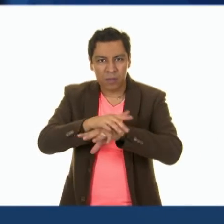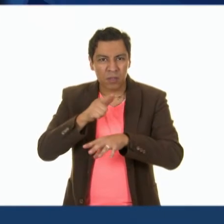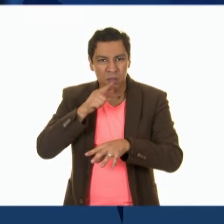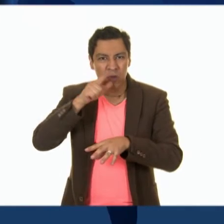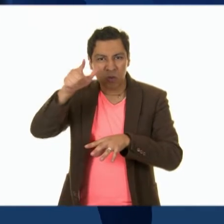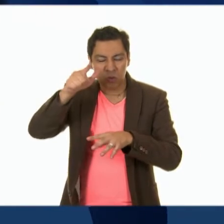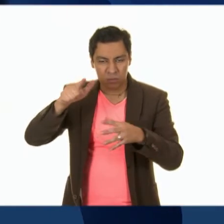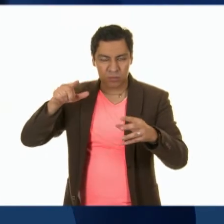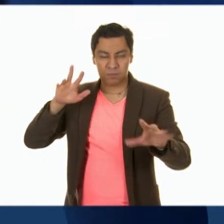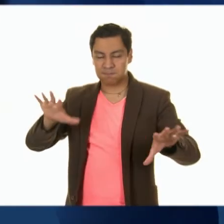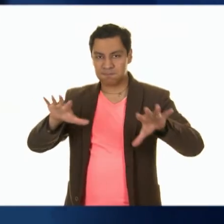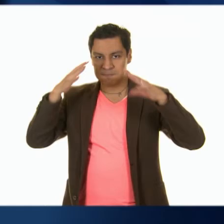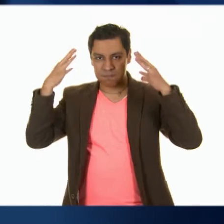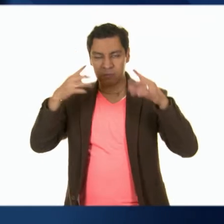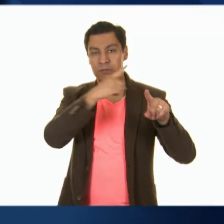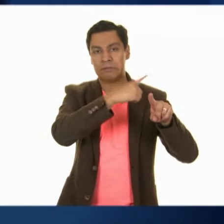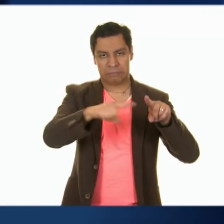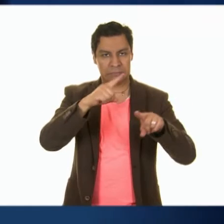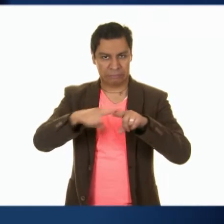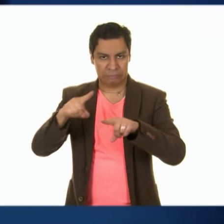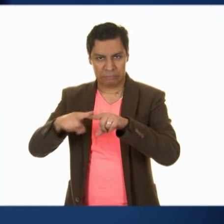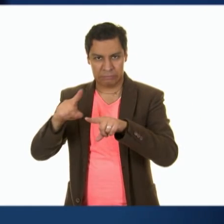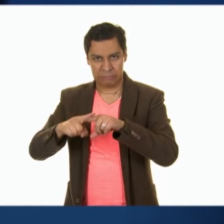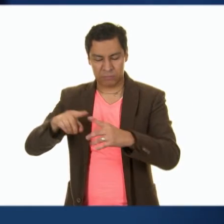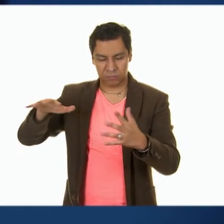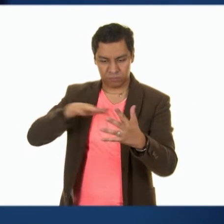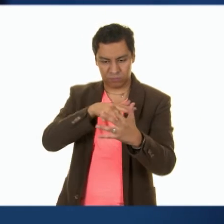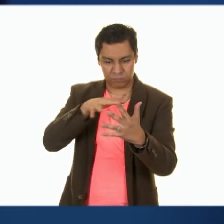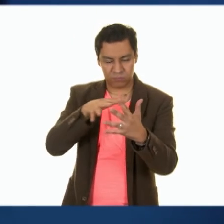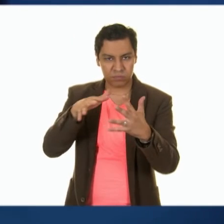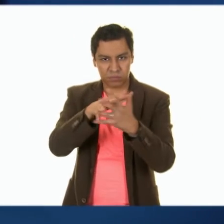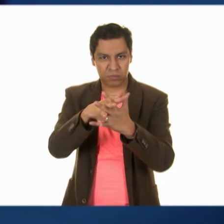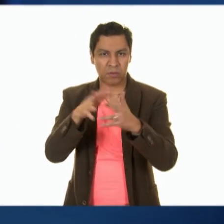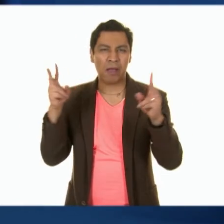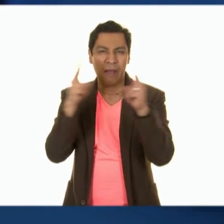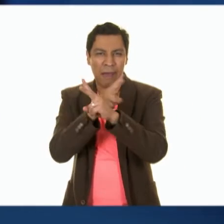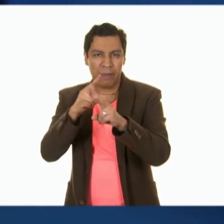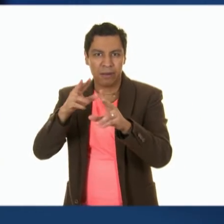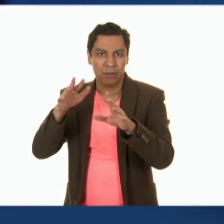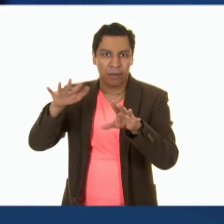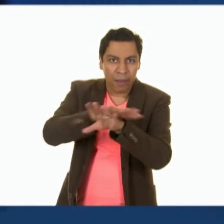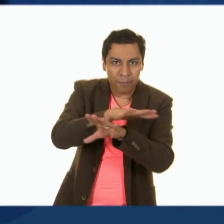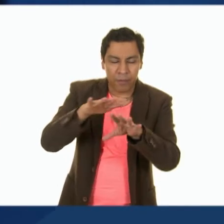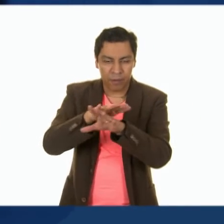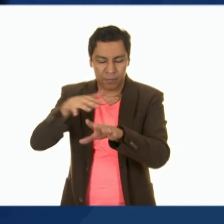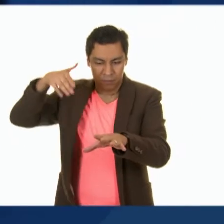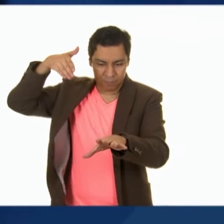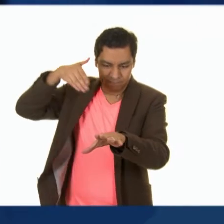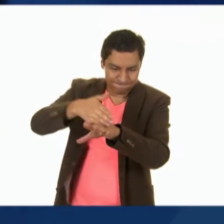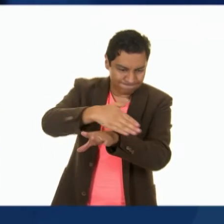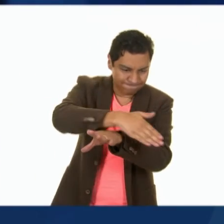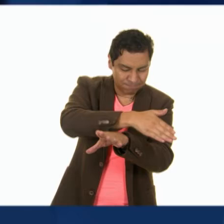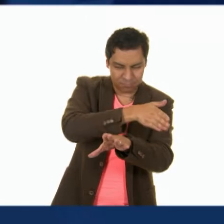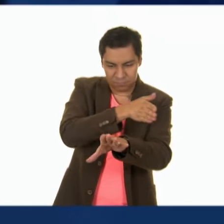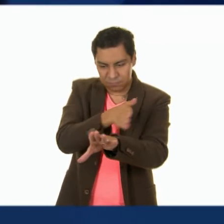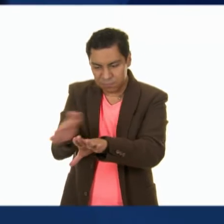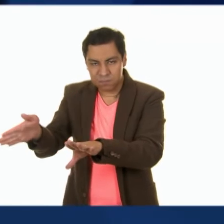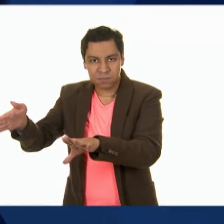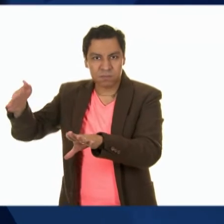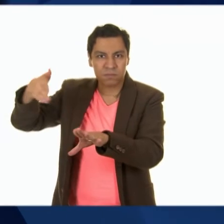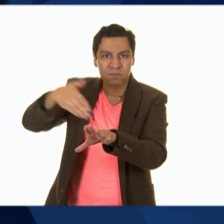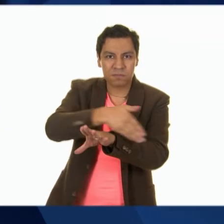a diferentes velocidades según el medio en el que viaja. El cambio de direcciones es mayor cuanto mayor es el cambio de